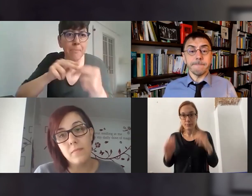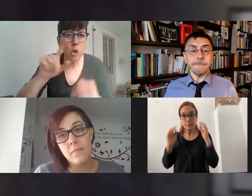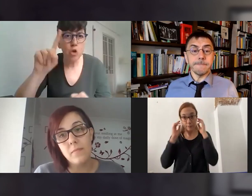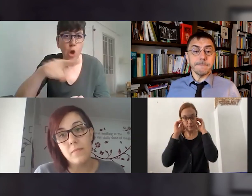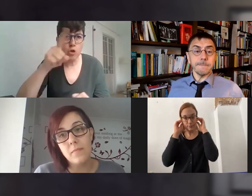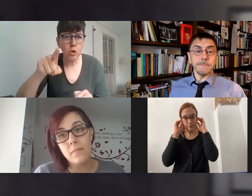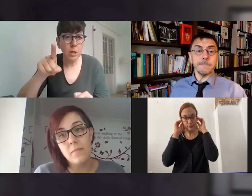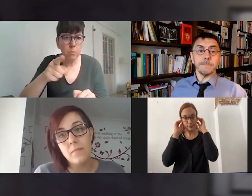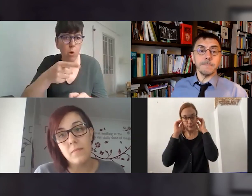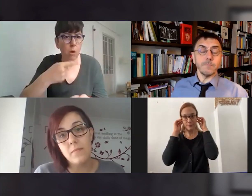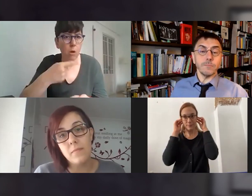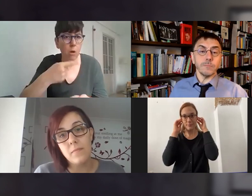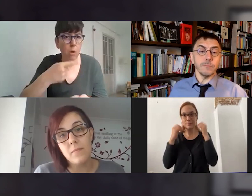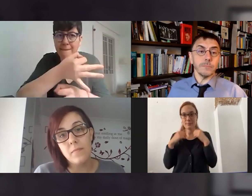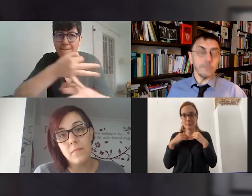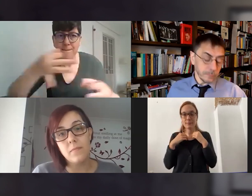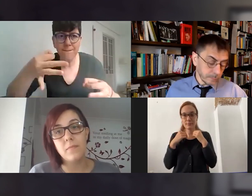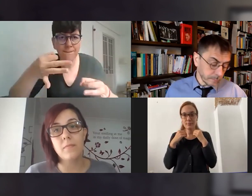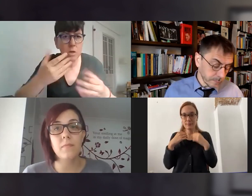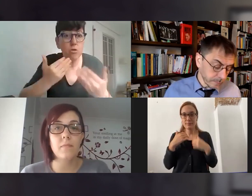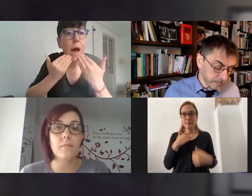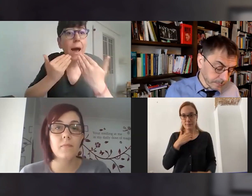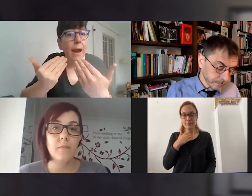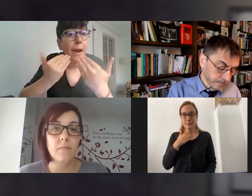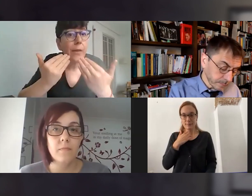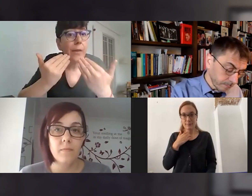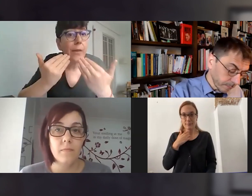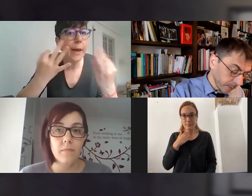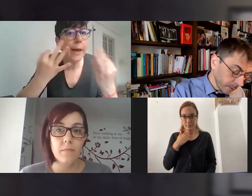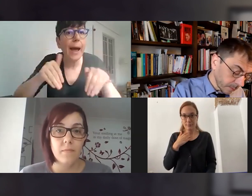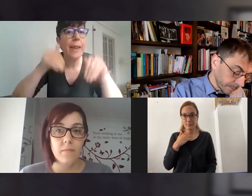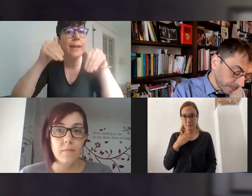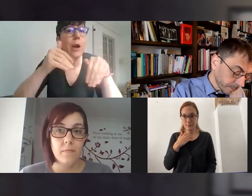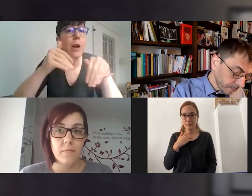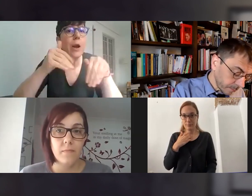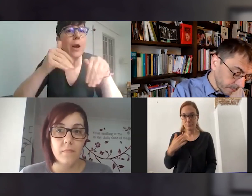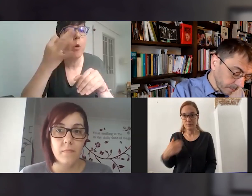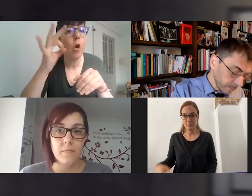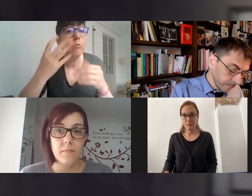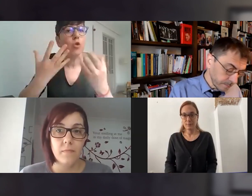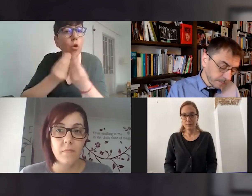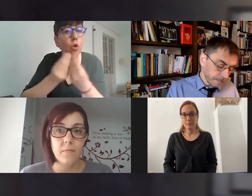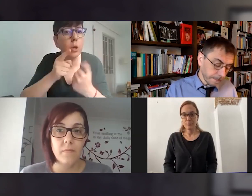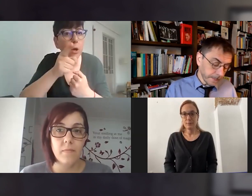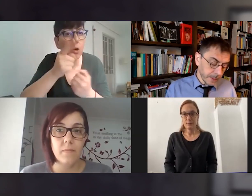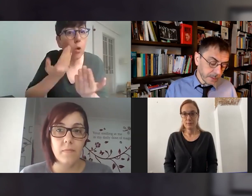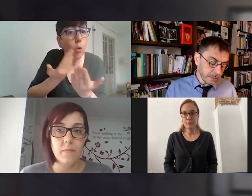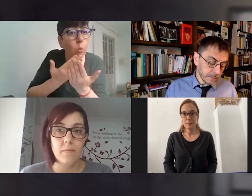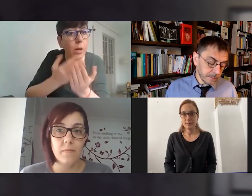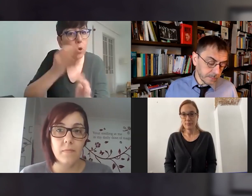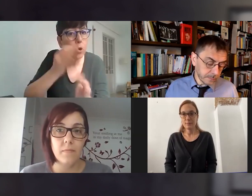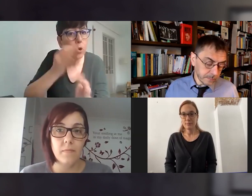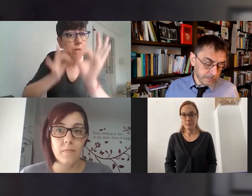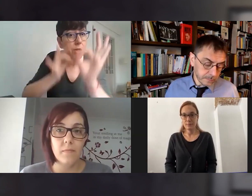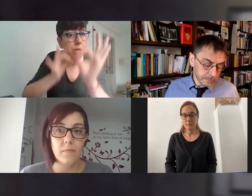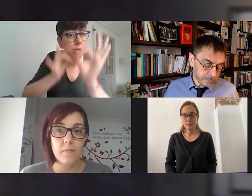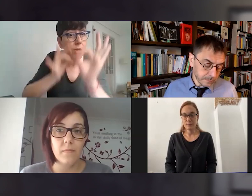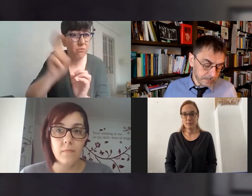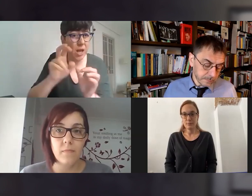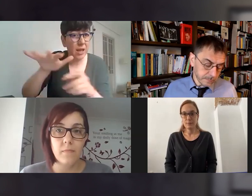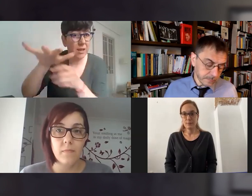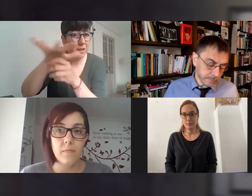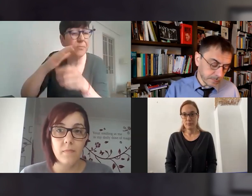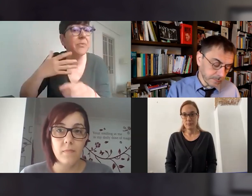A ver, sí que me gustaría comentar, añadir a lo que ha comentado Conchi. Yo, bueno, la verdad es que agradezco,